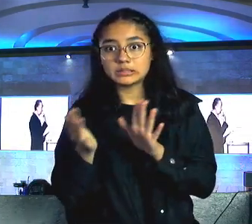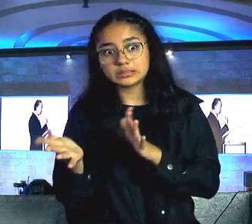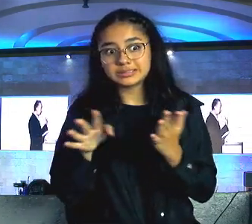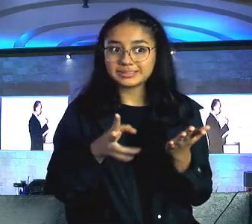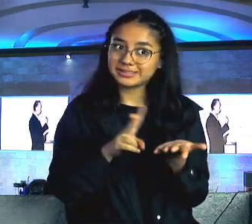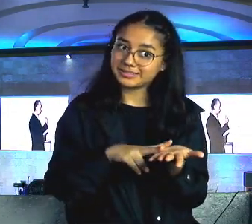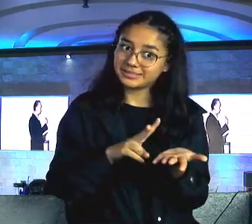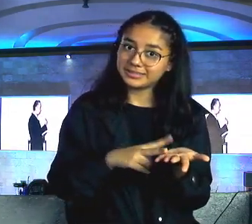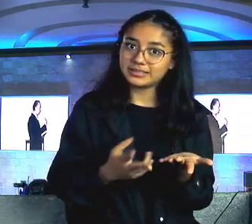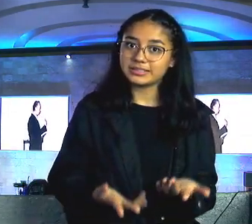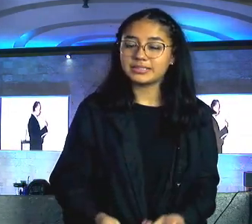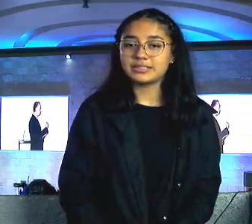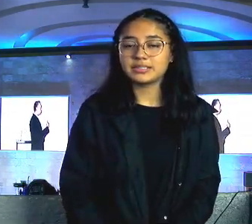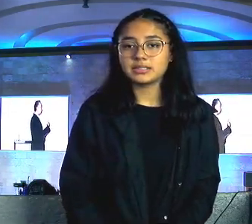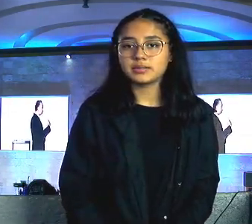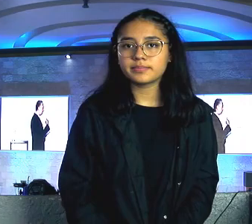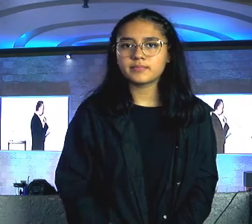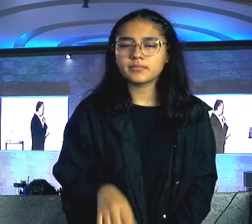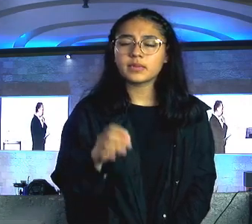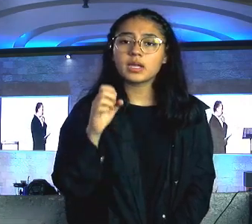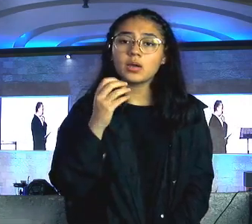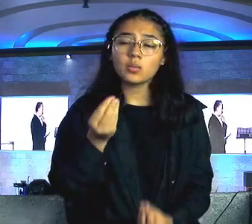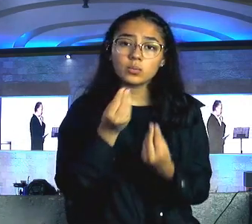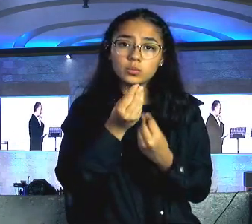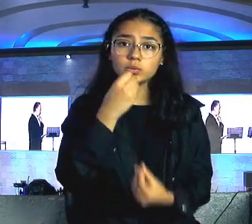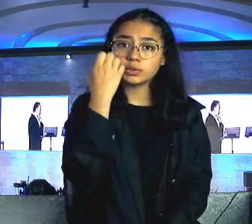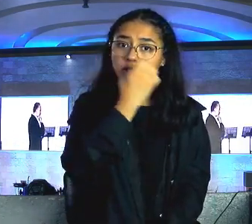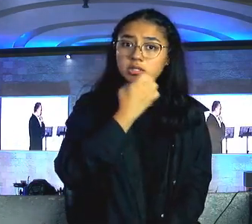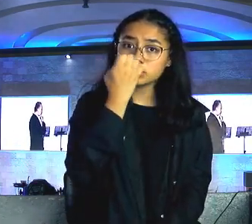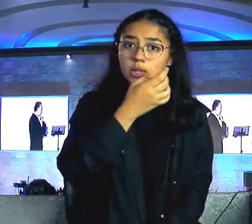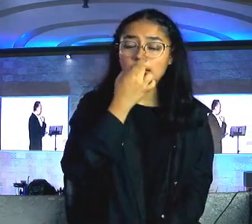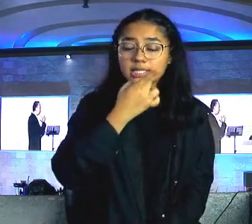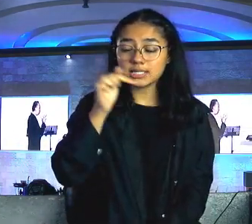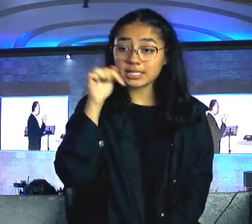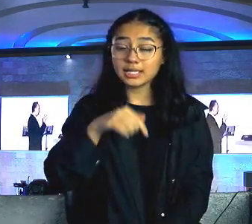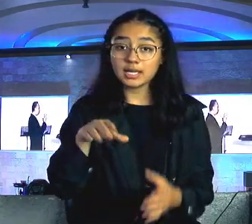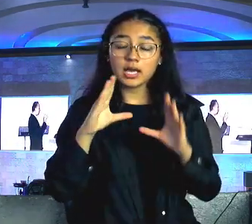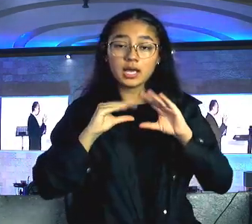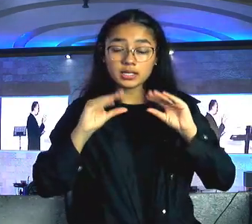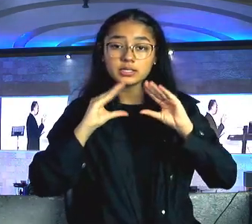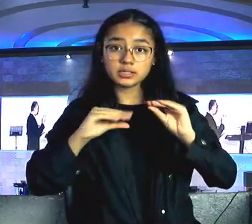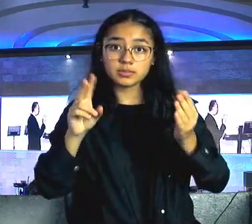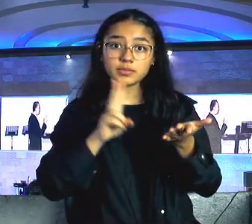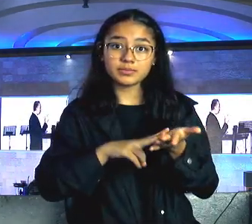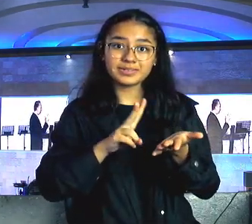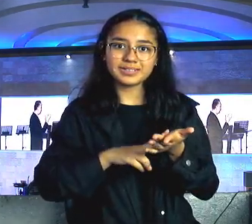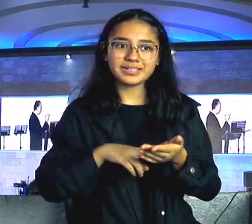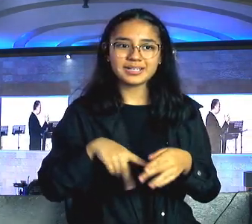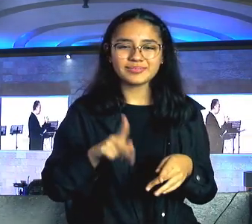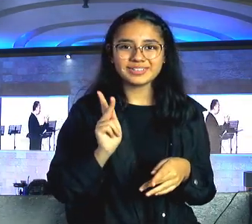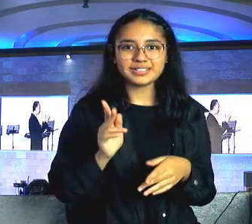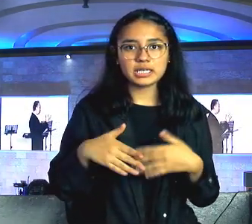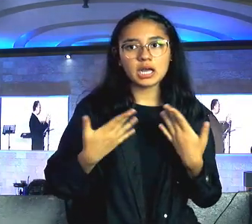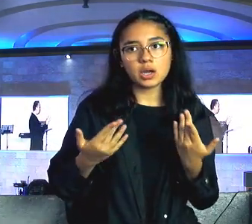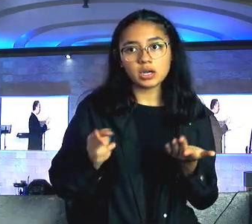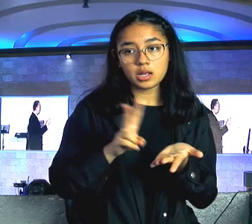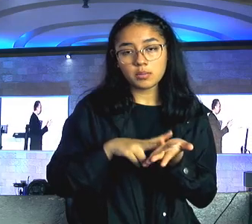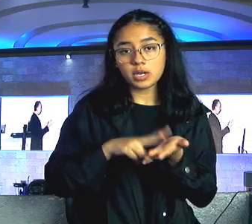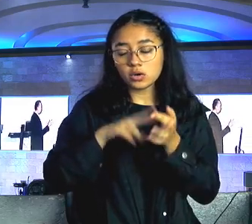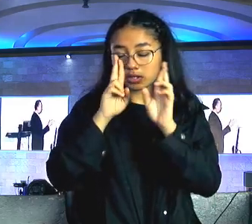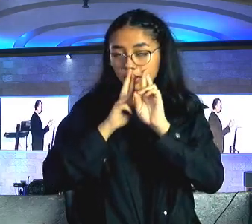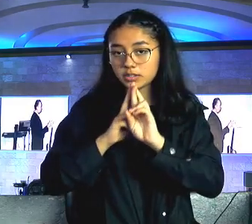aquí enseñamos valores. Sí, pero ahora es una trampa, ¿verdad? Porque en el valor del respeto y la